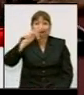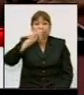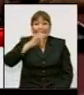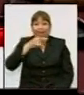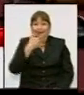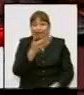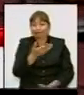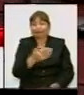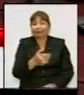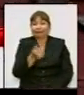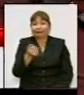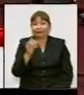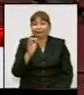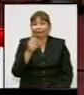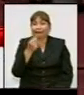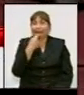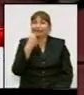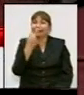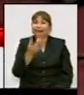la exposición.